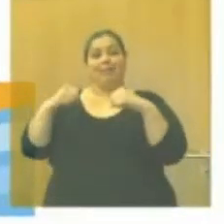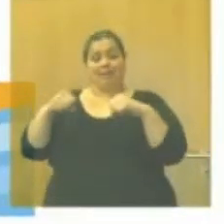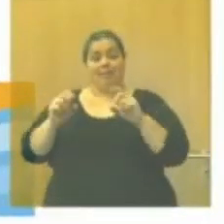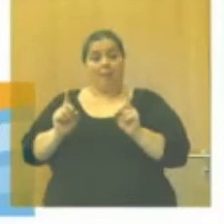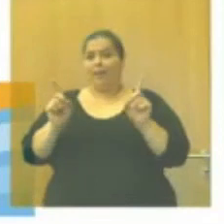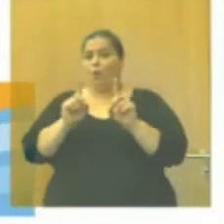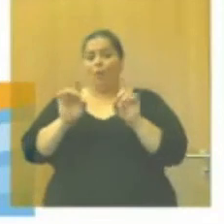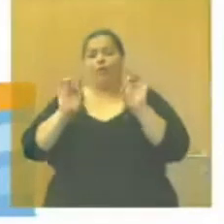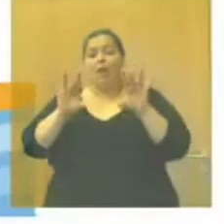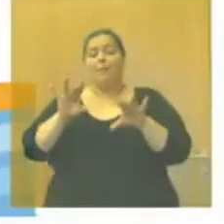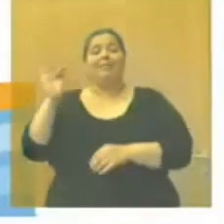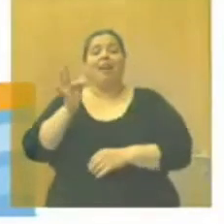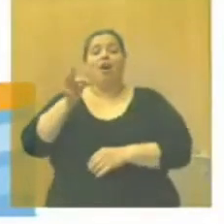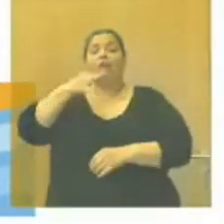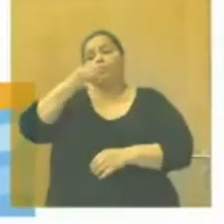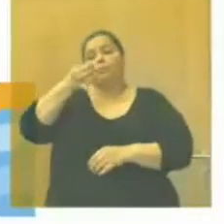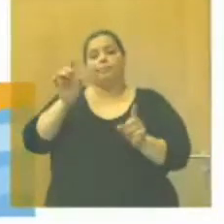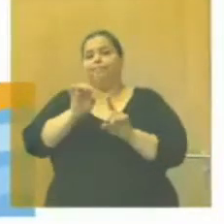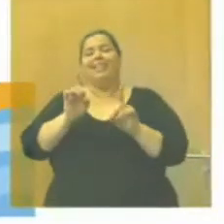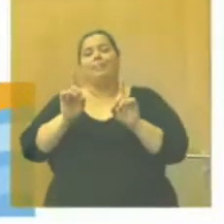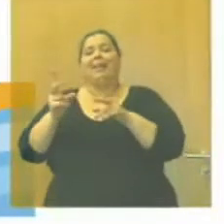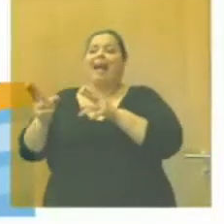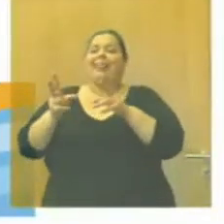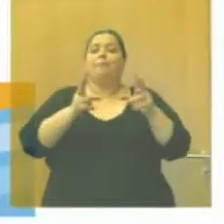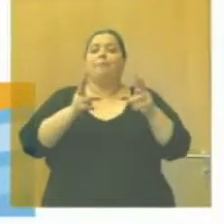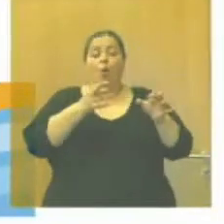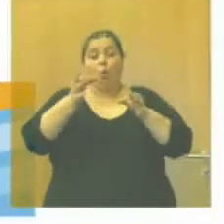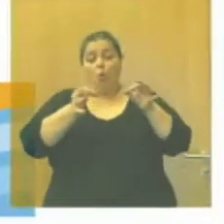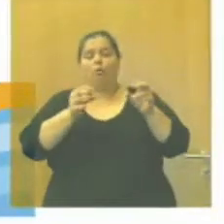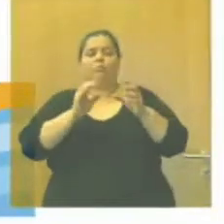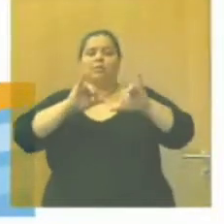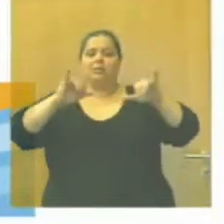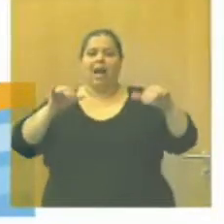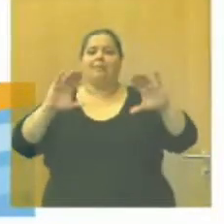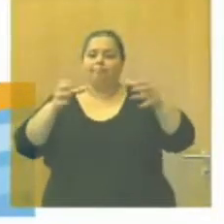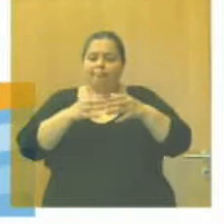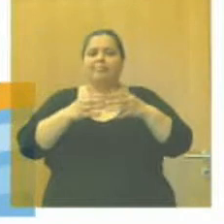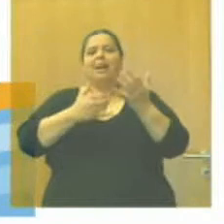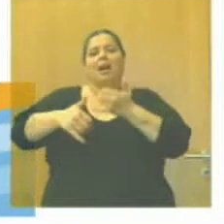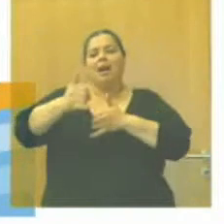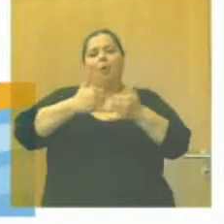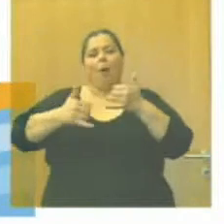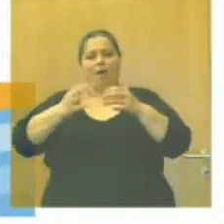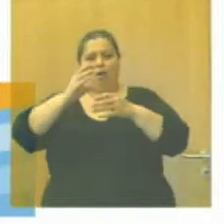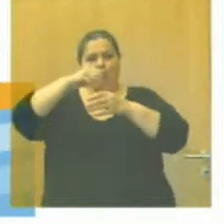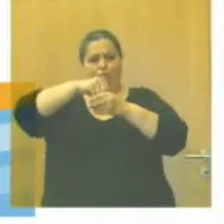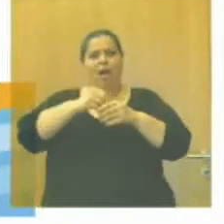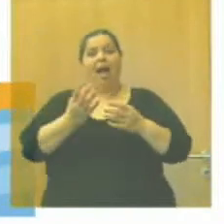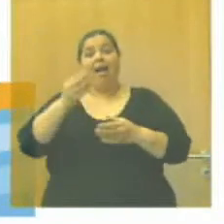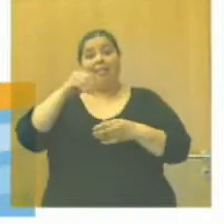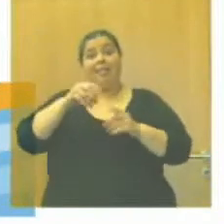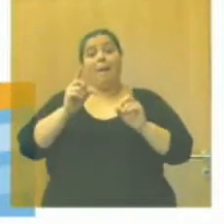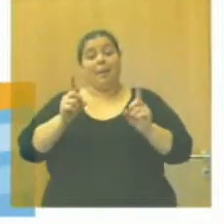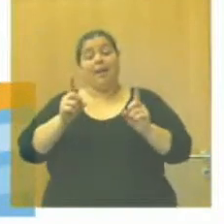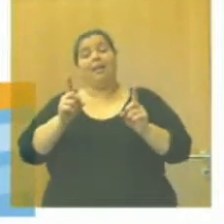solamente teórico, sino cada módulo ha sido practicado en pequeños grupos haciendo juegos de roles. Y luego fuimos en